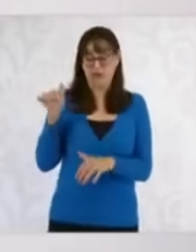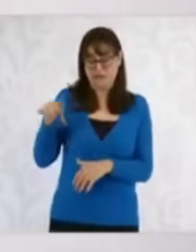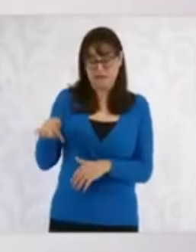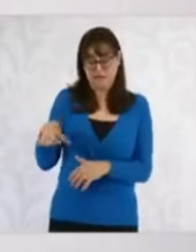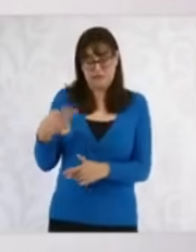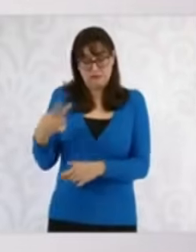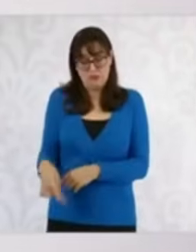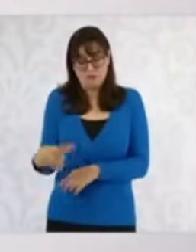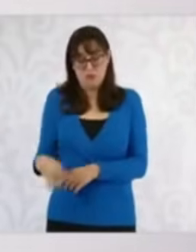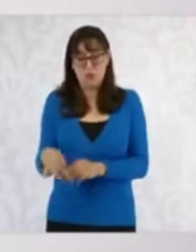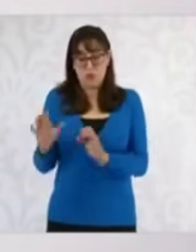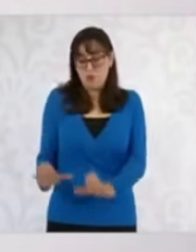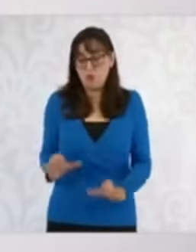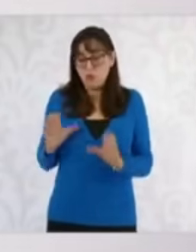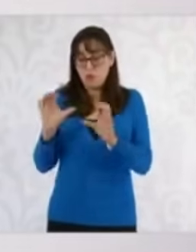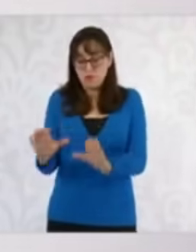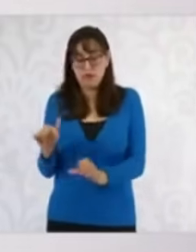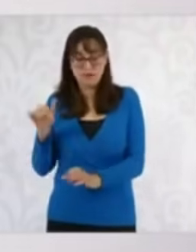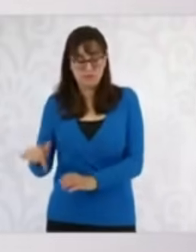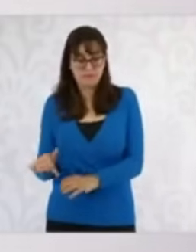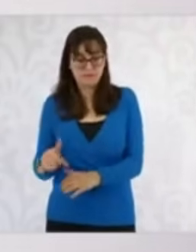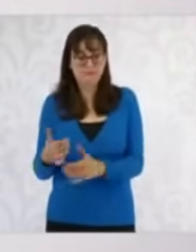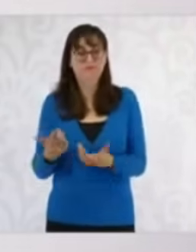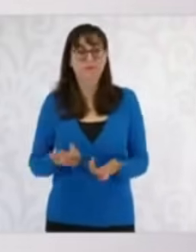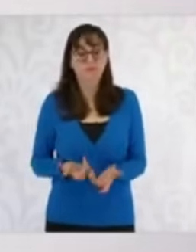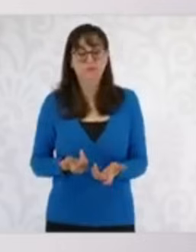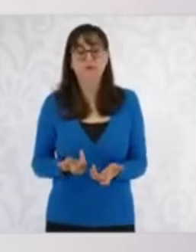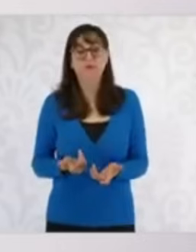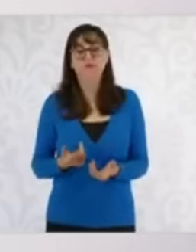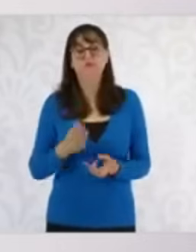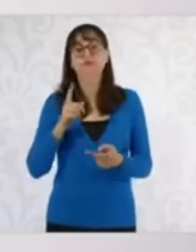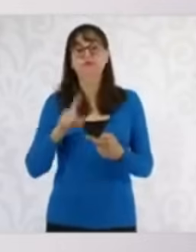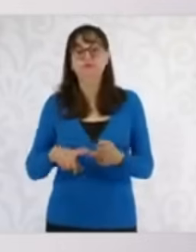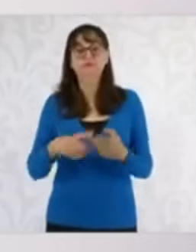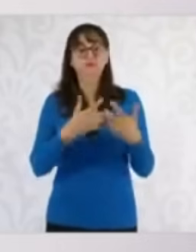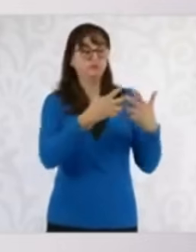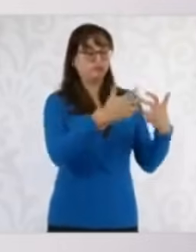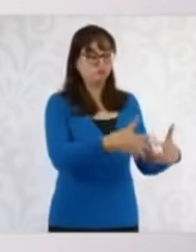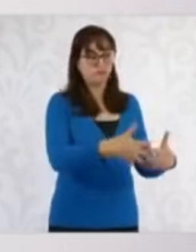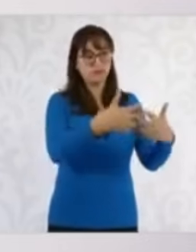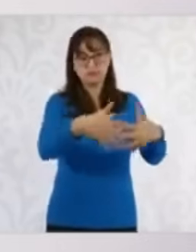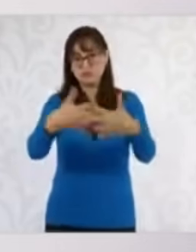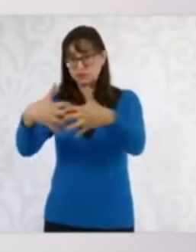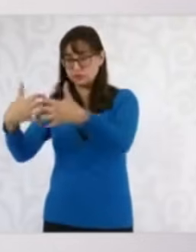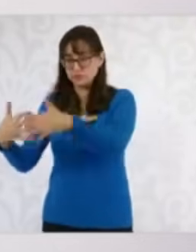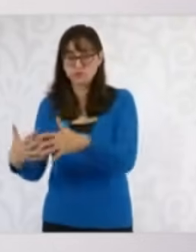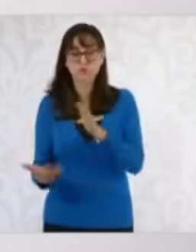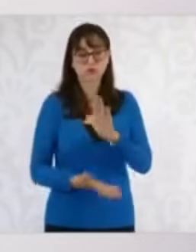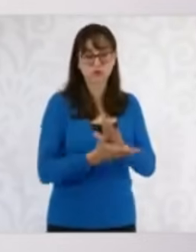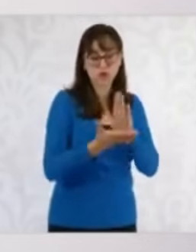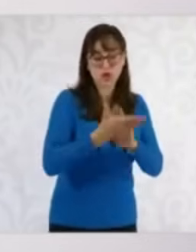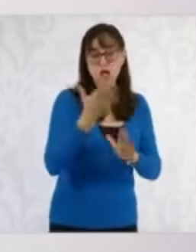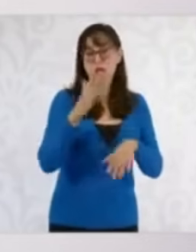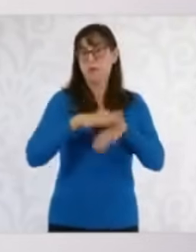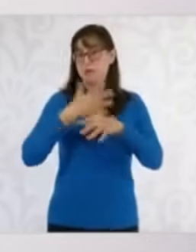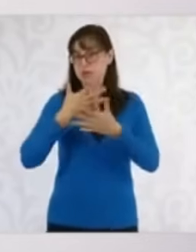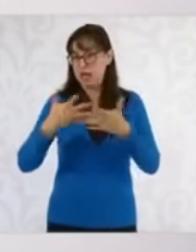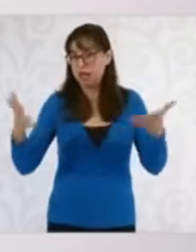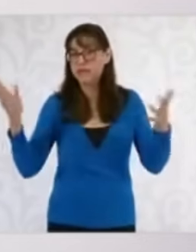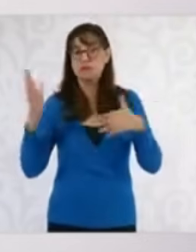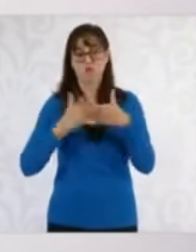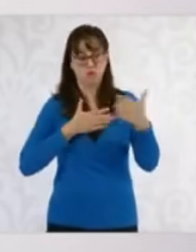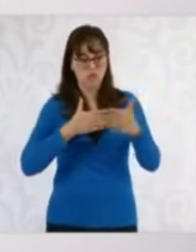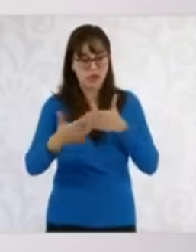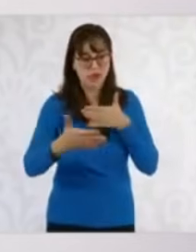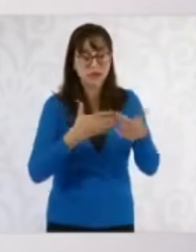de alimentación de nuestro sistema de refinación. Construimos refinerías, las ampliamos, las modernizamos y lo que tenemos ahora es que alimentarlas